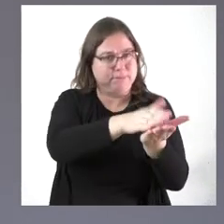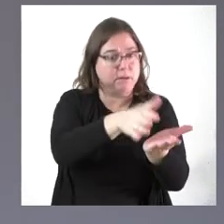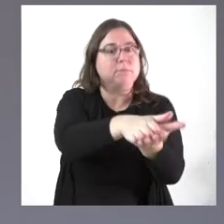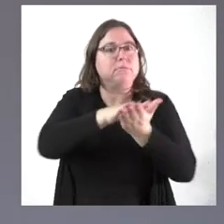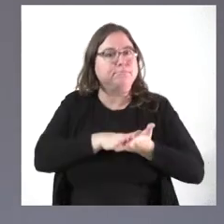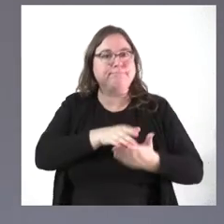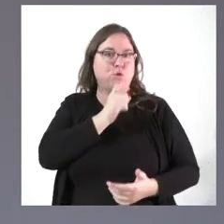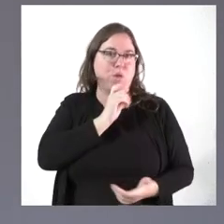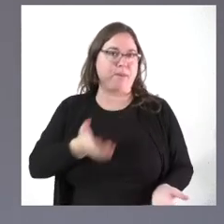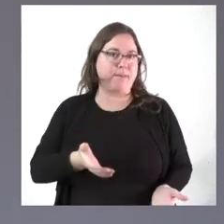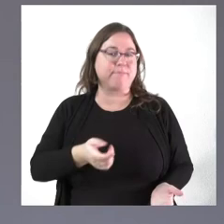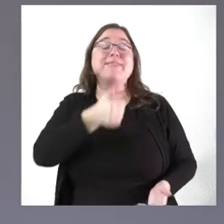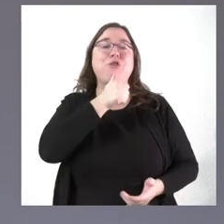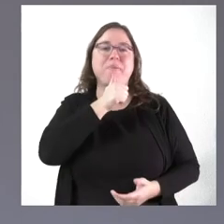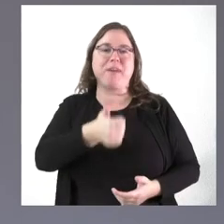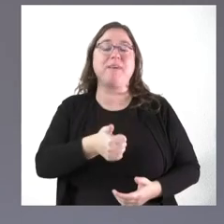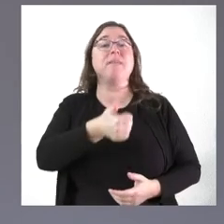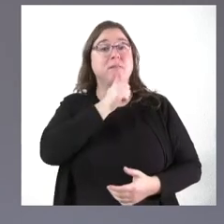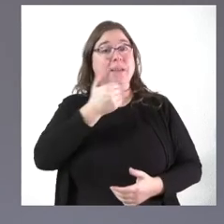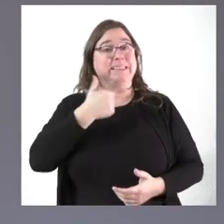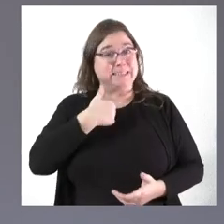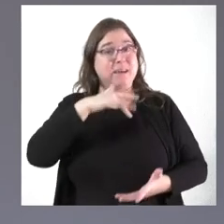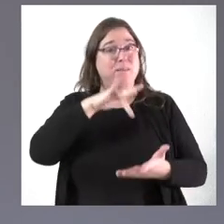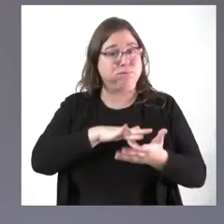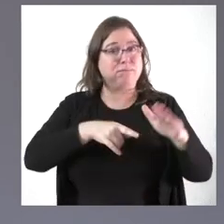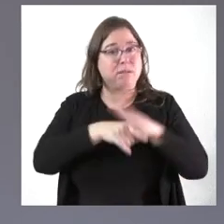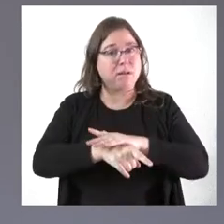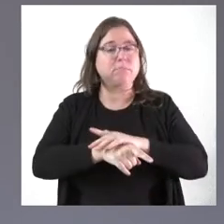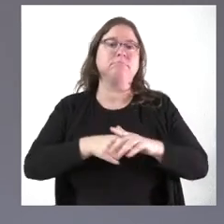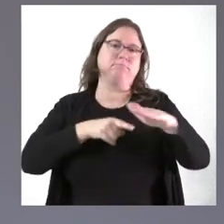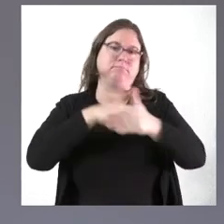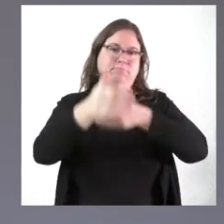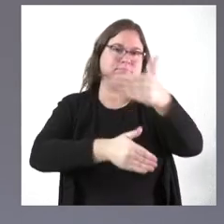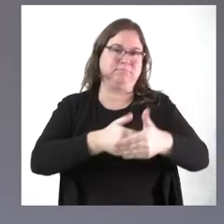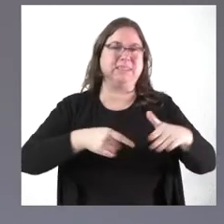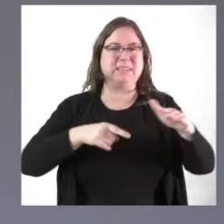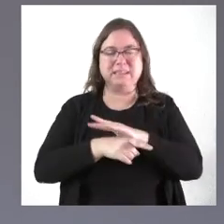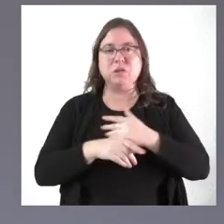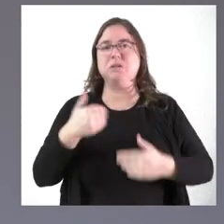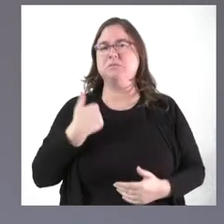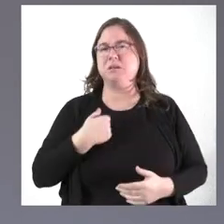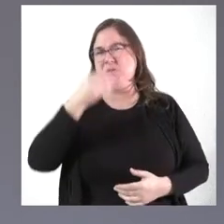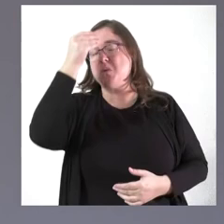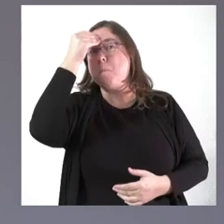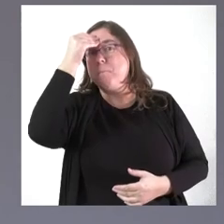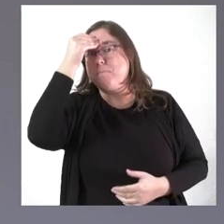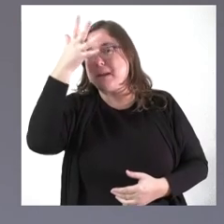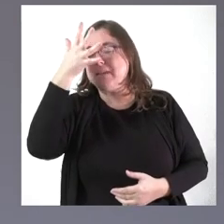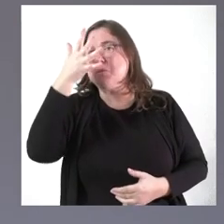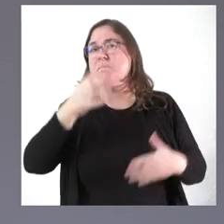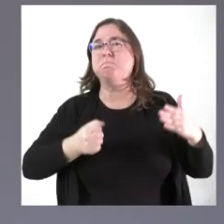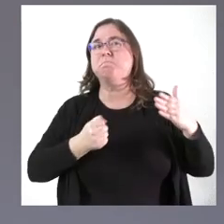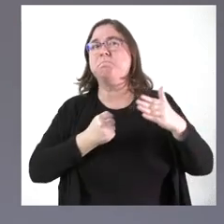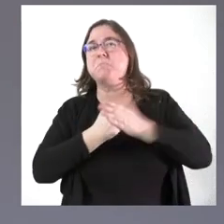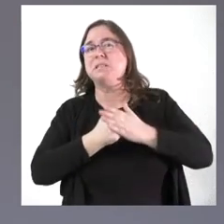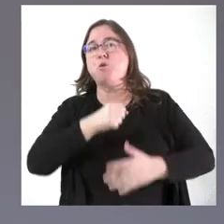cuando entre tramitaremos la aprobación correspondiente tras los trámites Que estimó que no vayan a ir más allá de